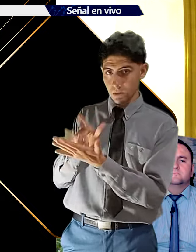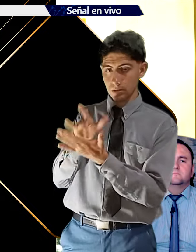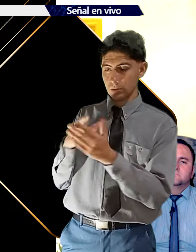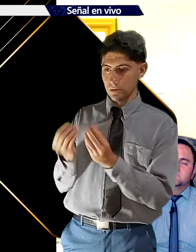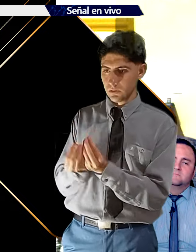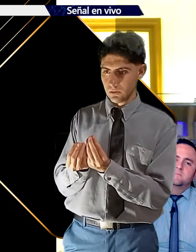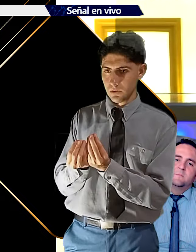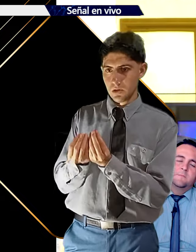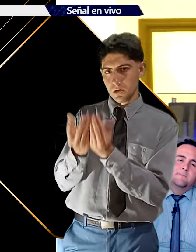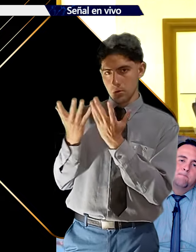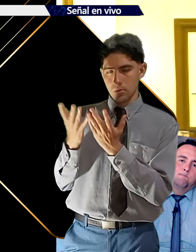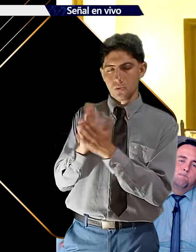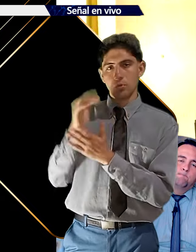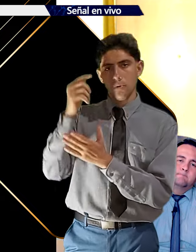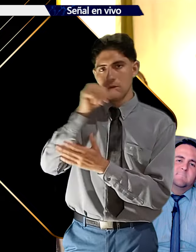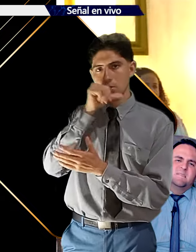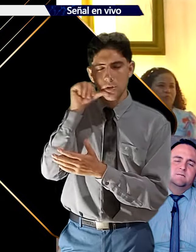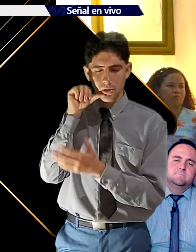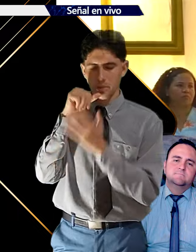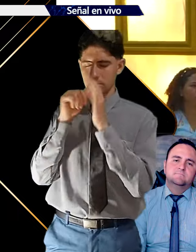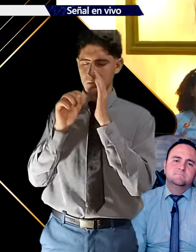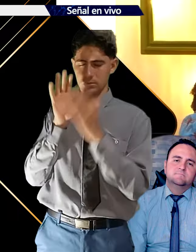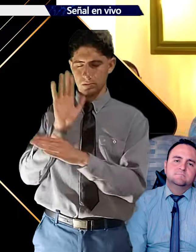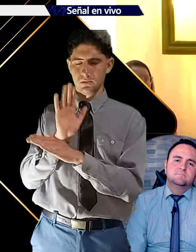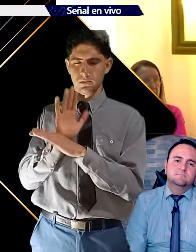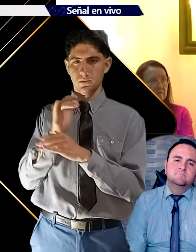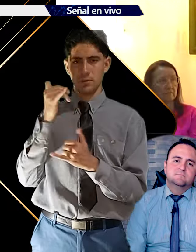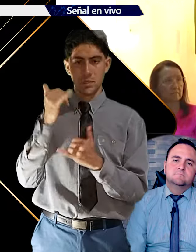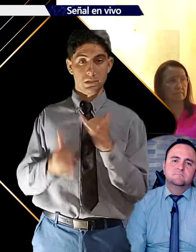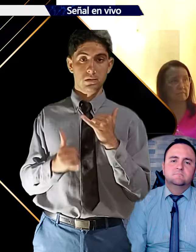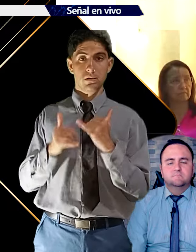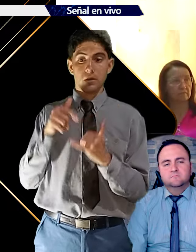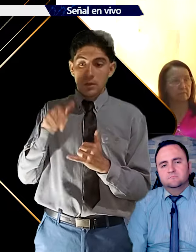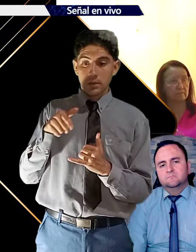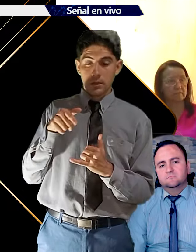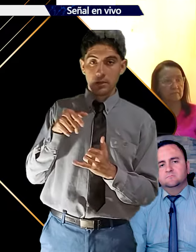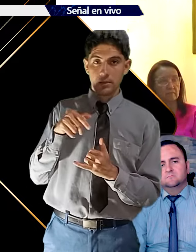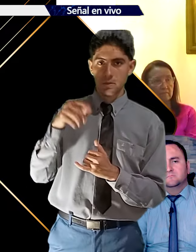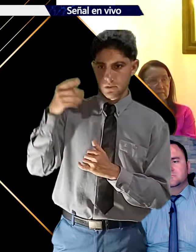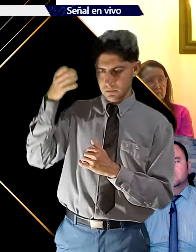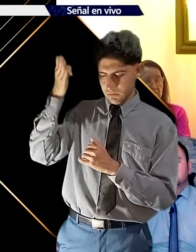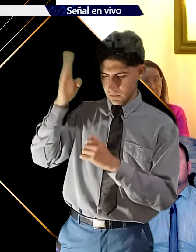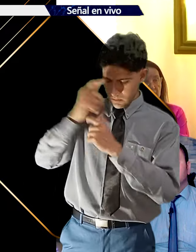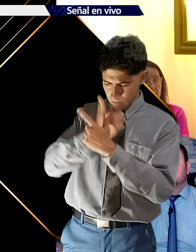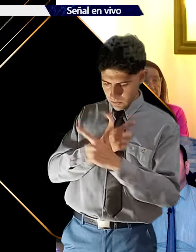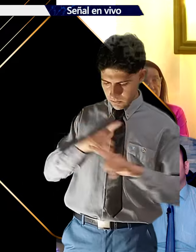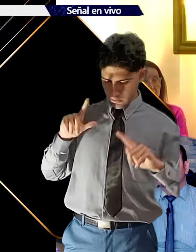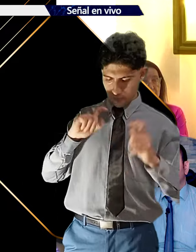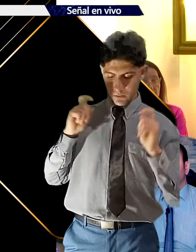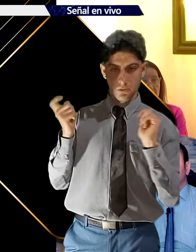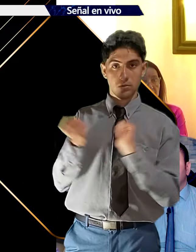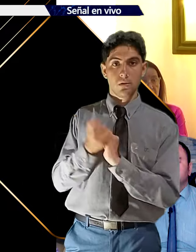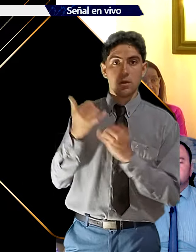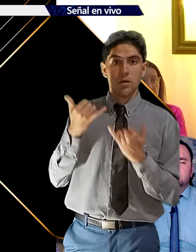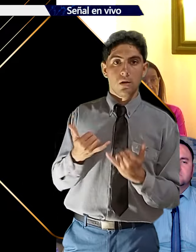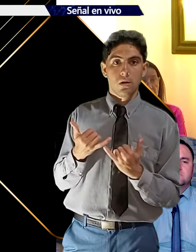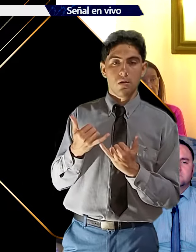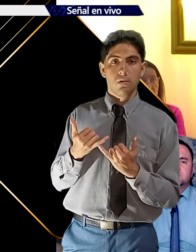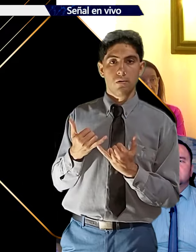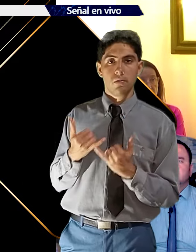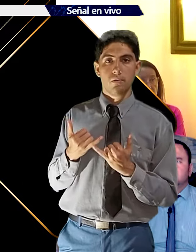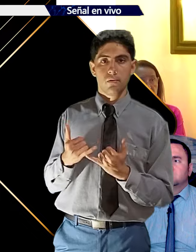quiero consejos. Y nos fuimos al templo los dos solitos, un chico de 15 años. Tuvimos ese día de oración, de ayuno, y esa tarde, terminando ese ayuno, ese